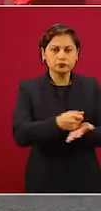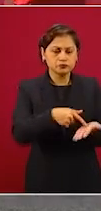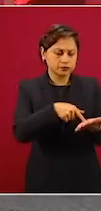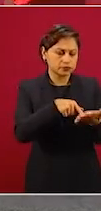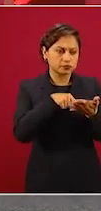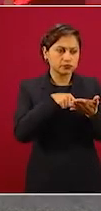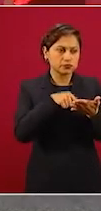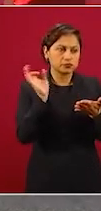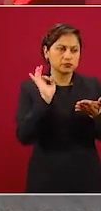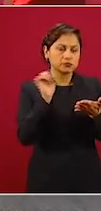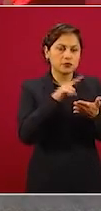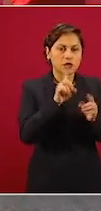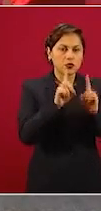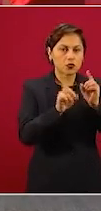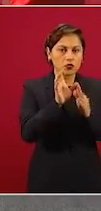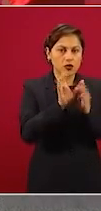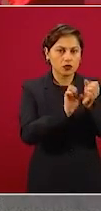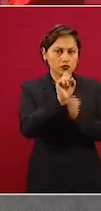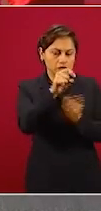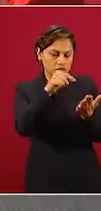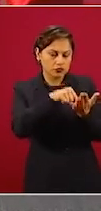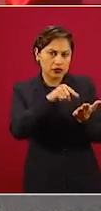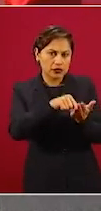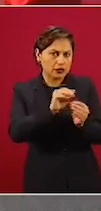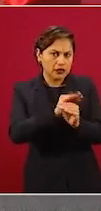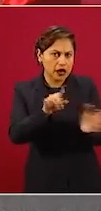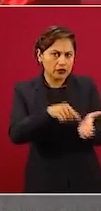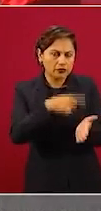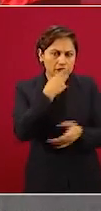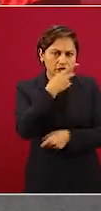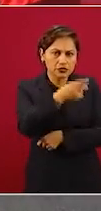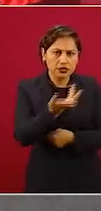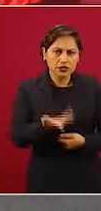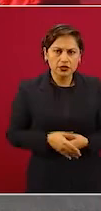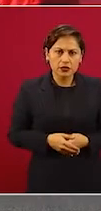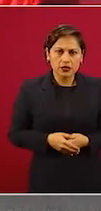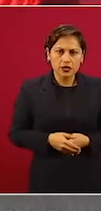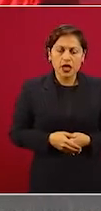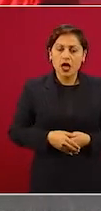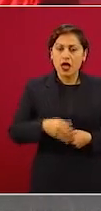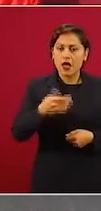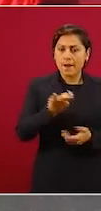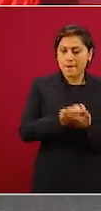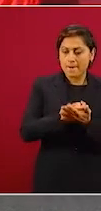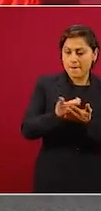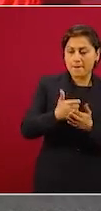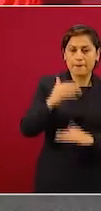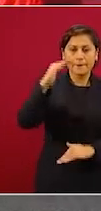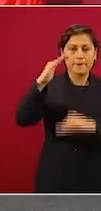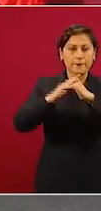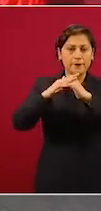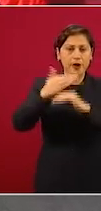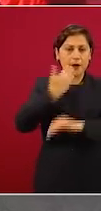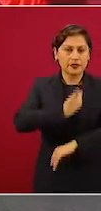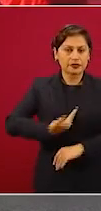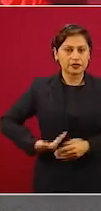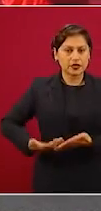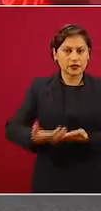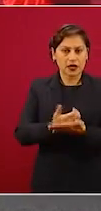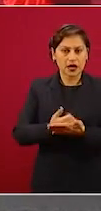de que nadie puede ganar más que el presidente entonces si no está muy claro vamos a buscar la forma